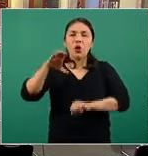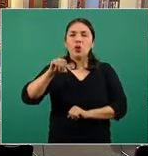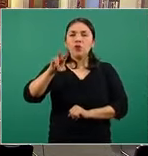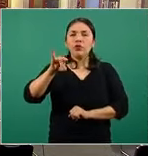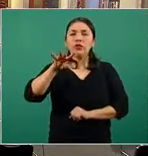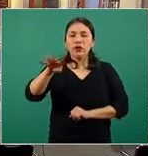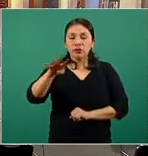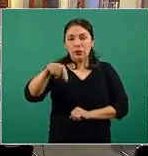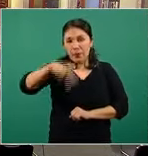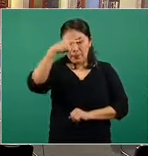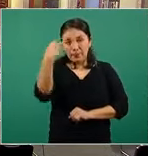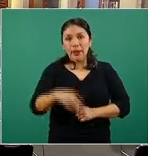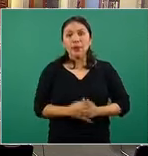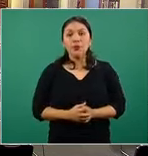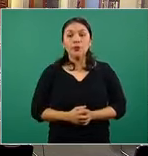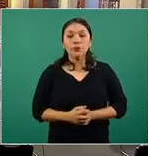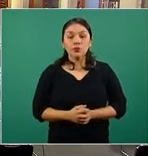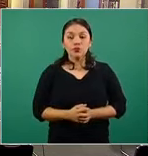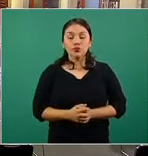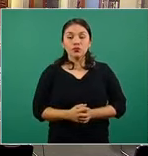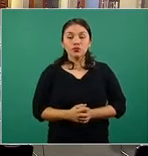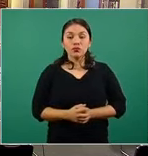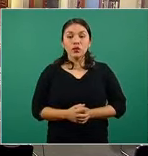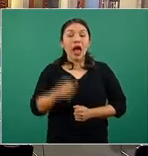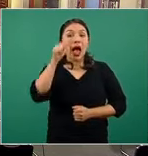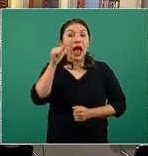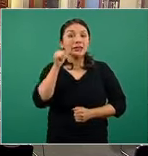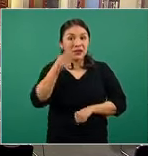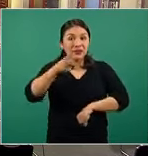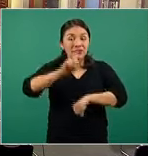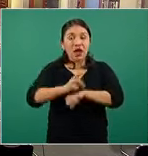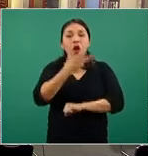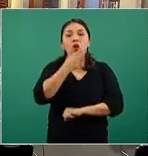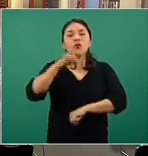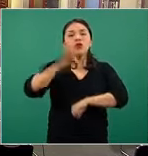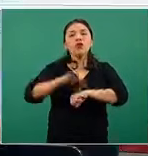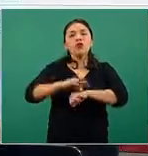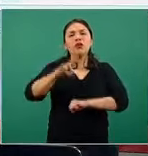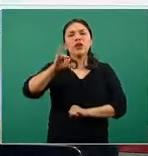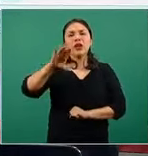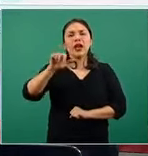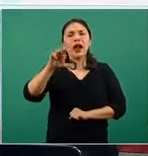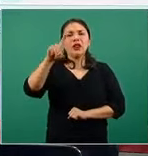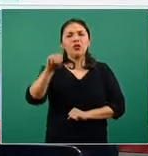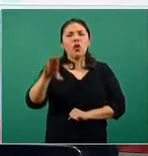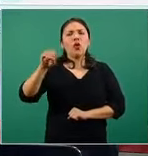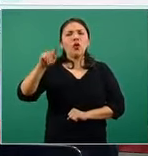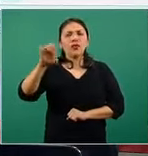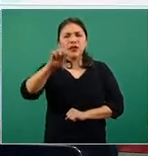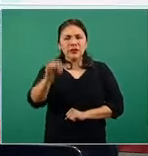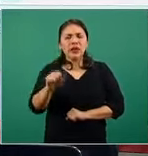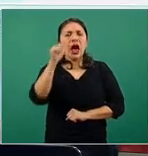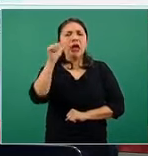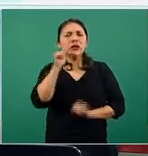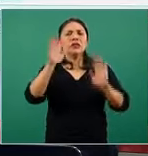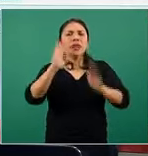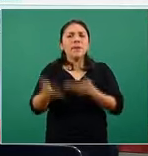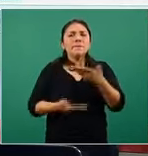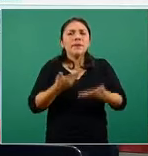COVID-19 en México. El día de ayer el doctor Ricardo Cortés Alcalá nos presentaba